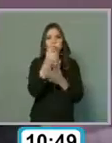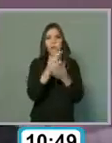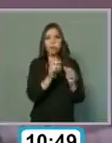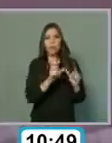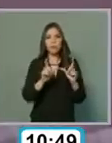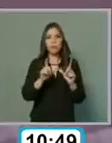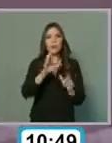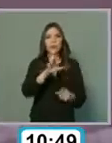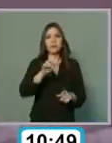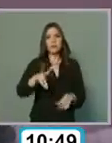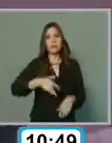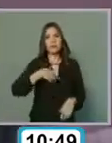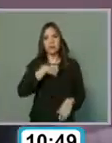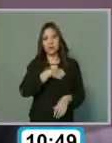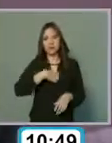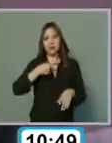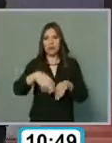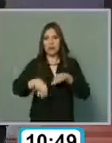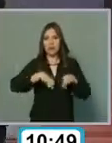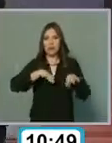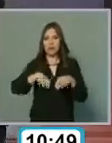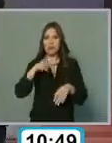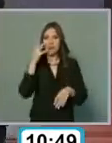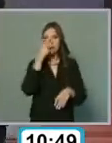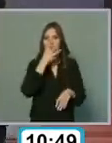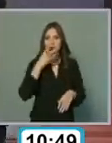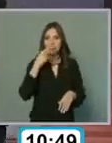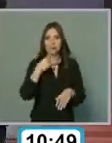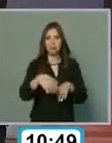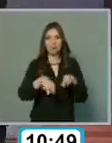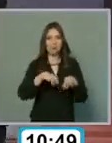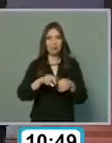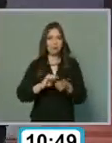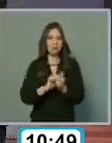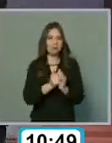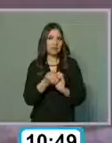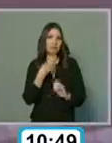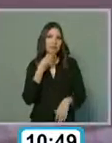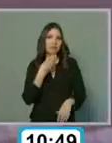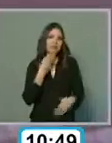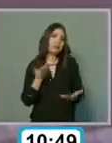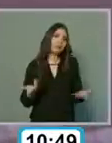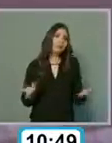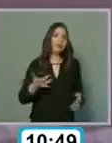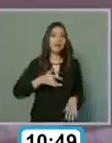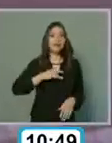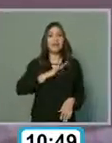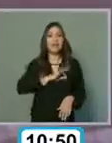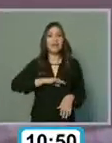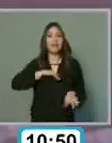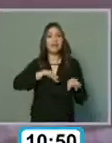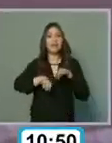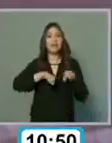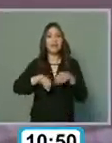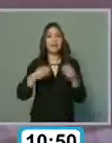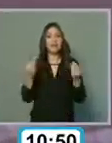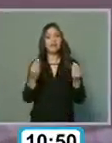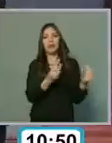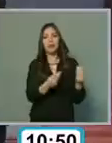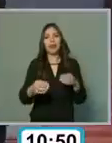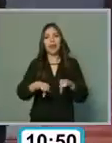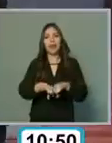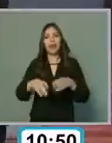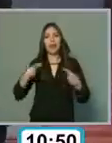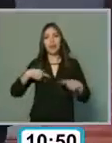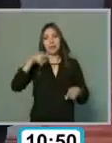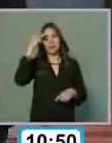muy contentos con su trabajo, el resultado creo que ha funcionado muy bien. Y pues nada, felices de trabajar con tanto equipo y tanta gente tan